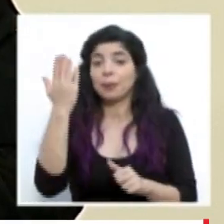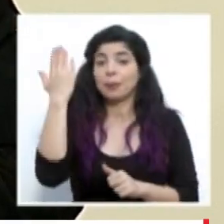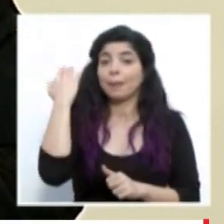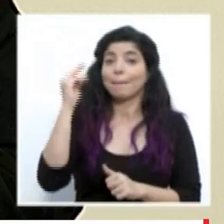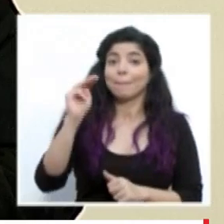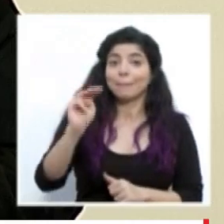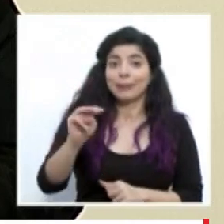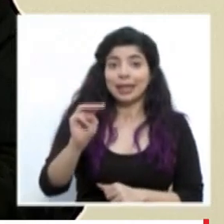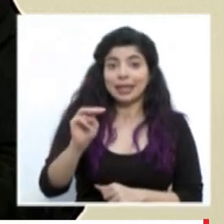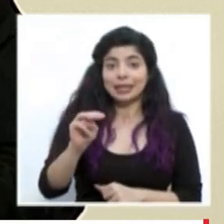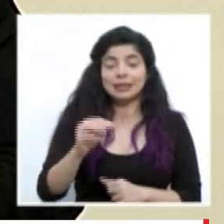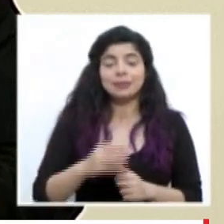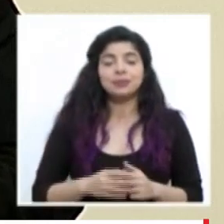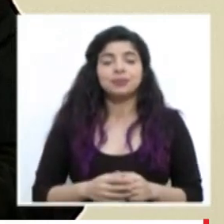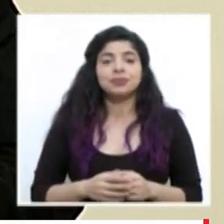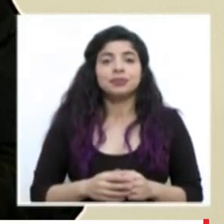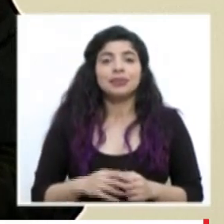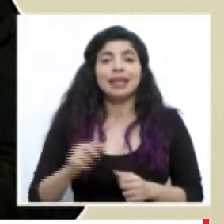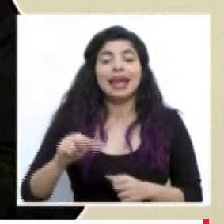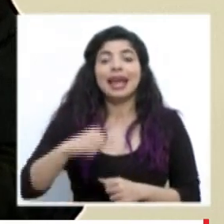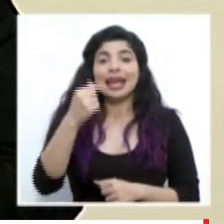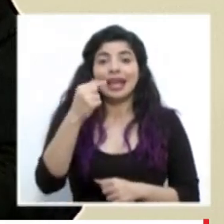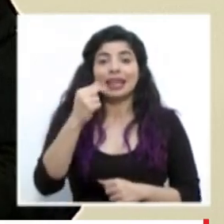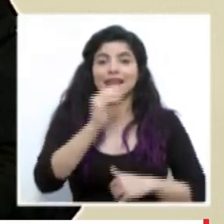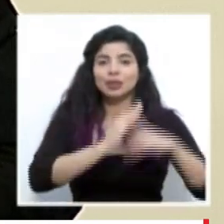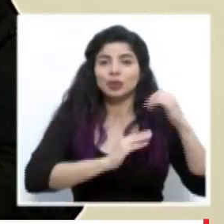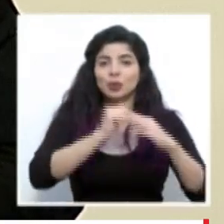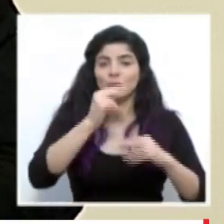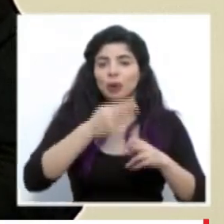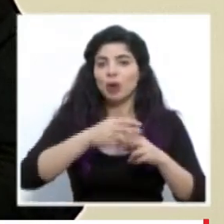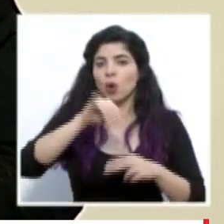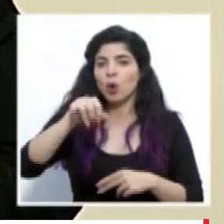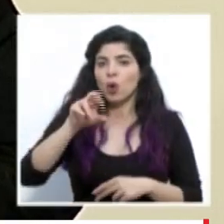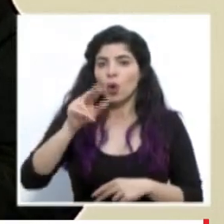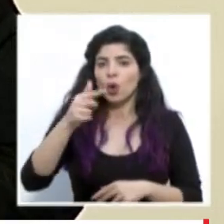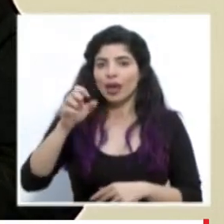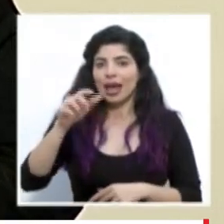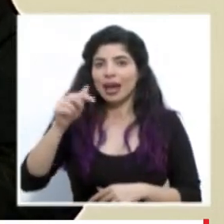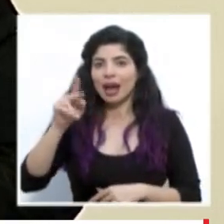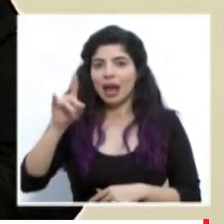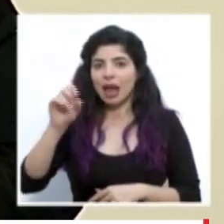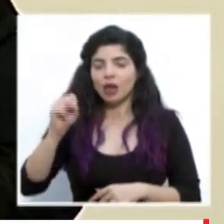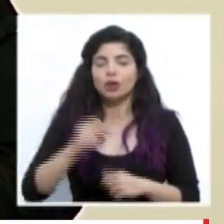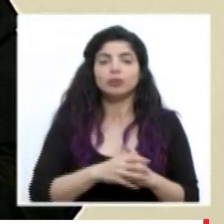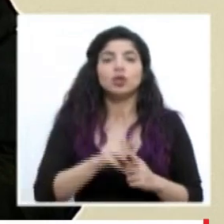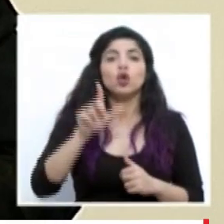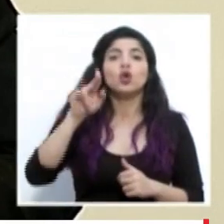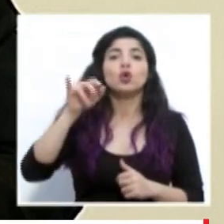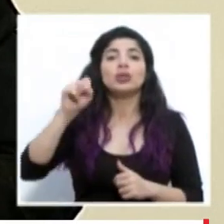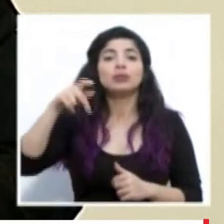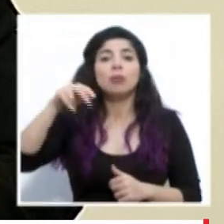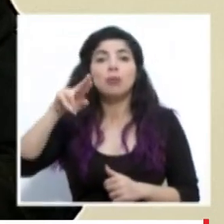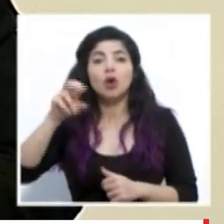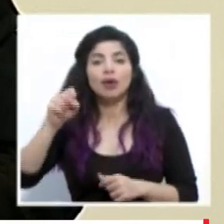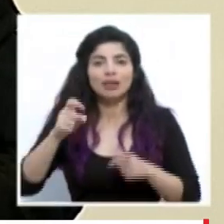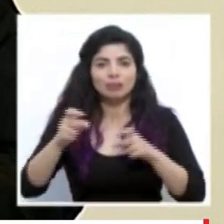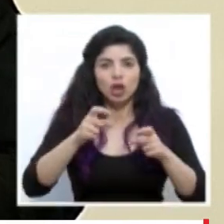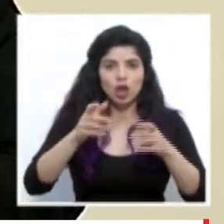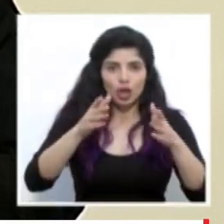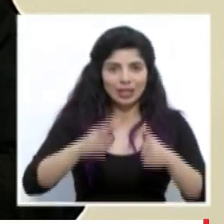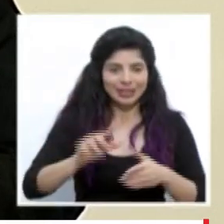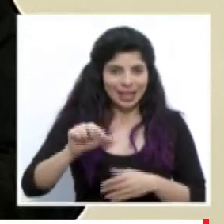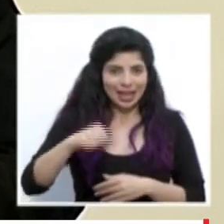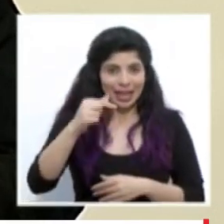martes, el gerente de infraestructura, don Jorge Granados, el gerente de logística, don Luis Porras, y mi persona,